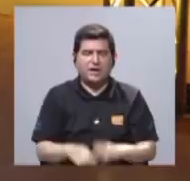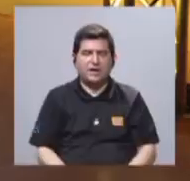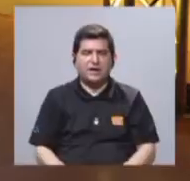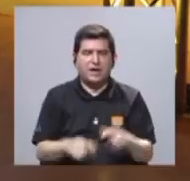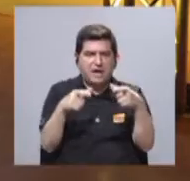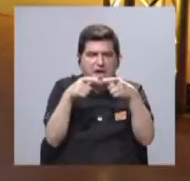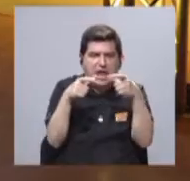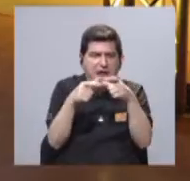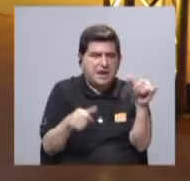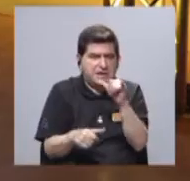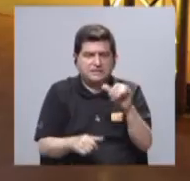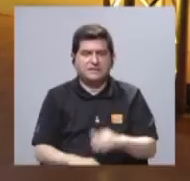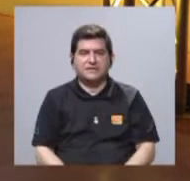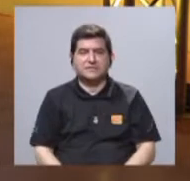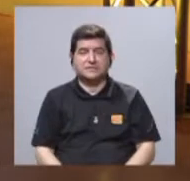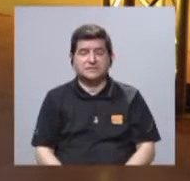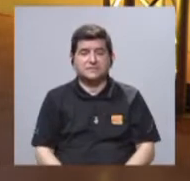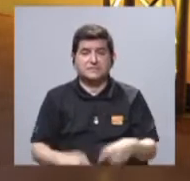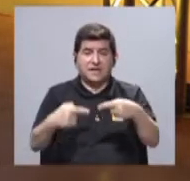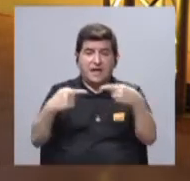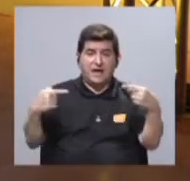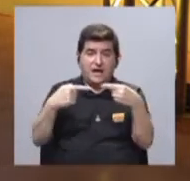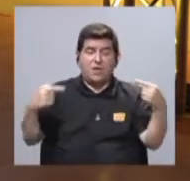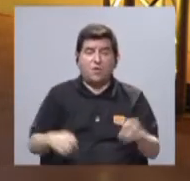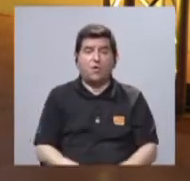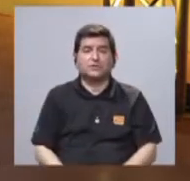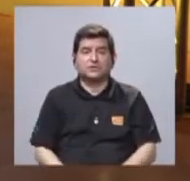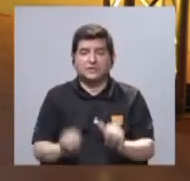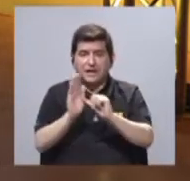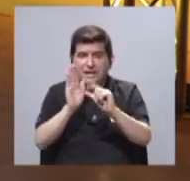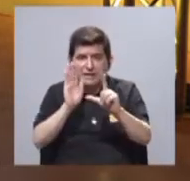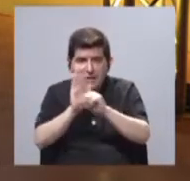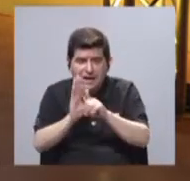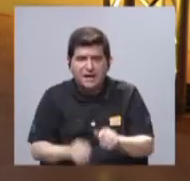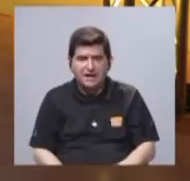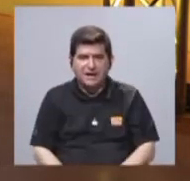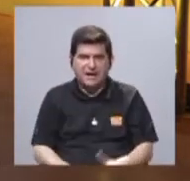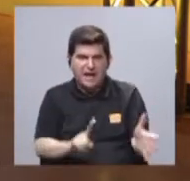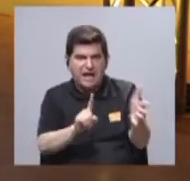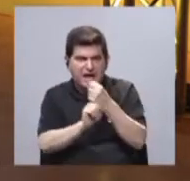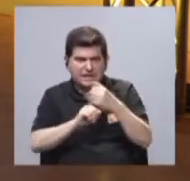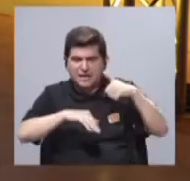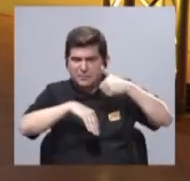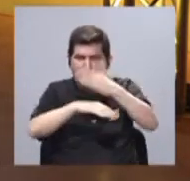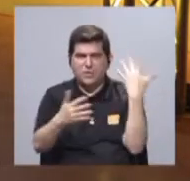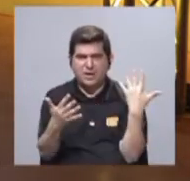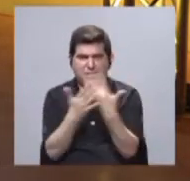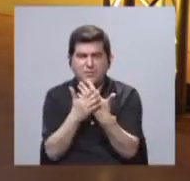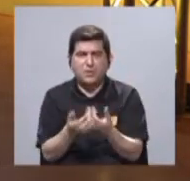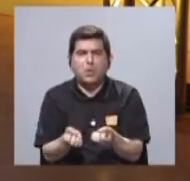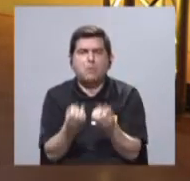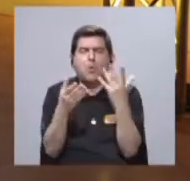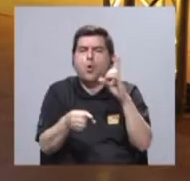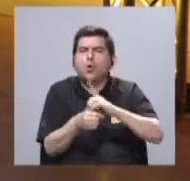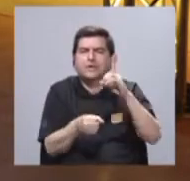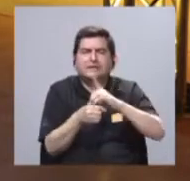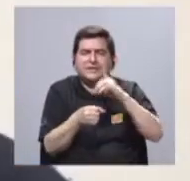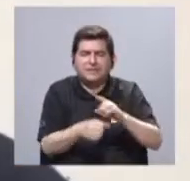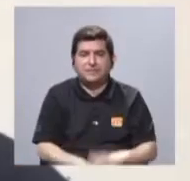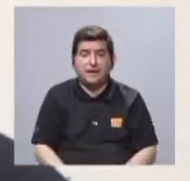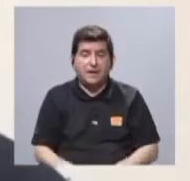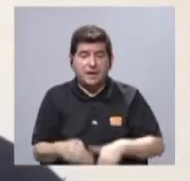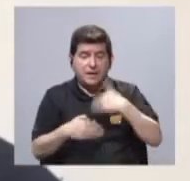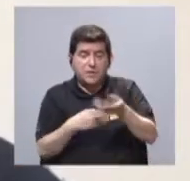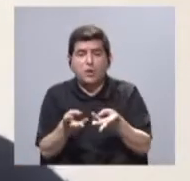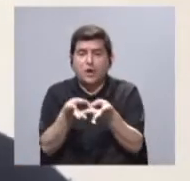grupos de poder regional y sectores de la élite. Entró en conflicto con el Congreso, echó presos